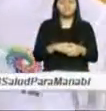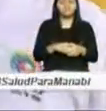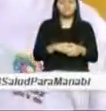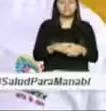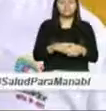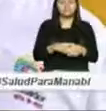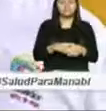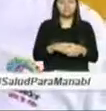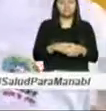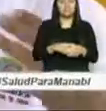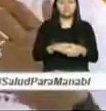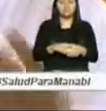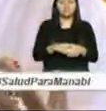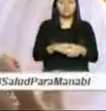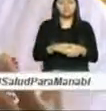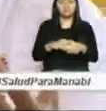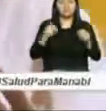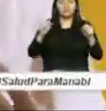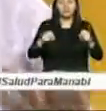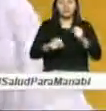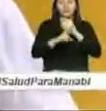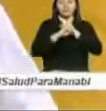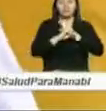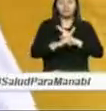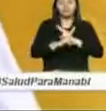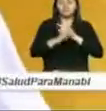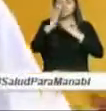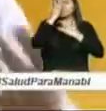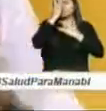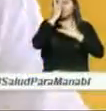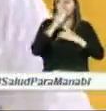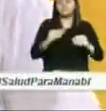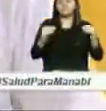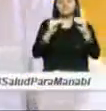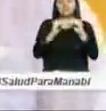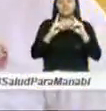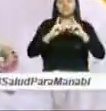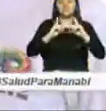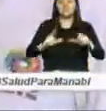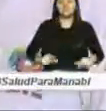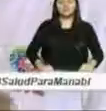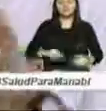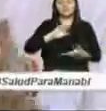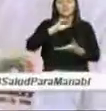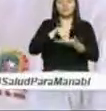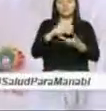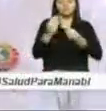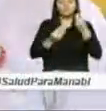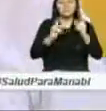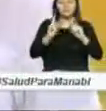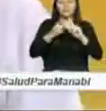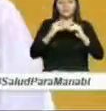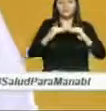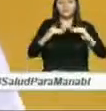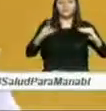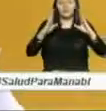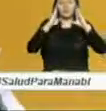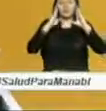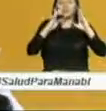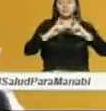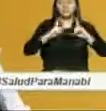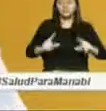pues, estos centros, prevenir la enfermedad, estos centros de salud, este primer nivel, este